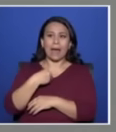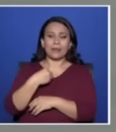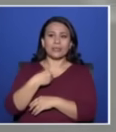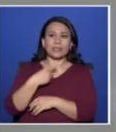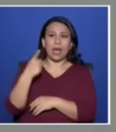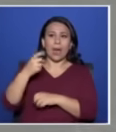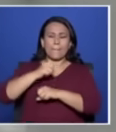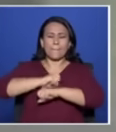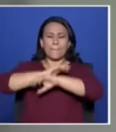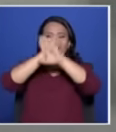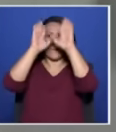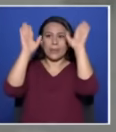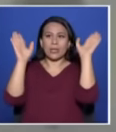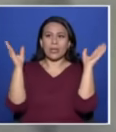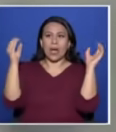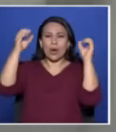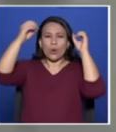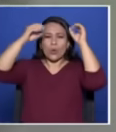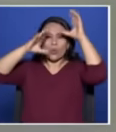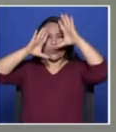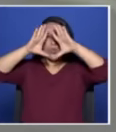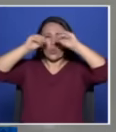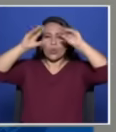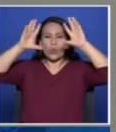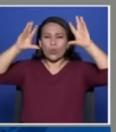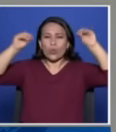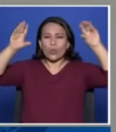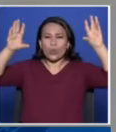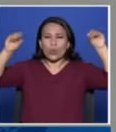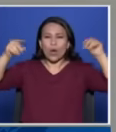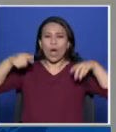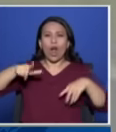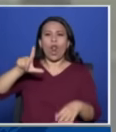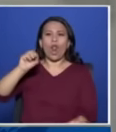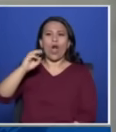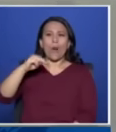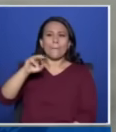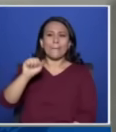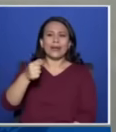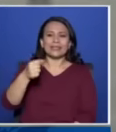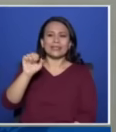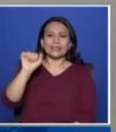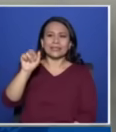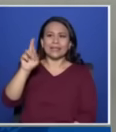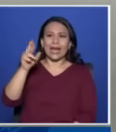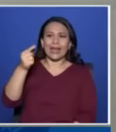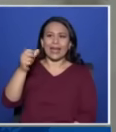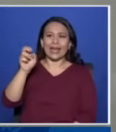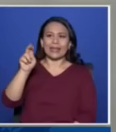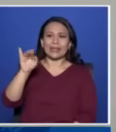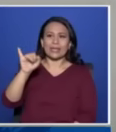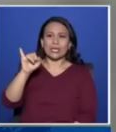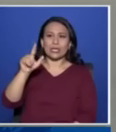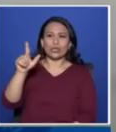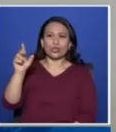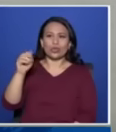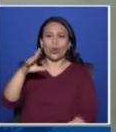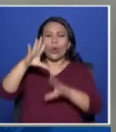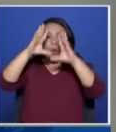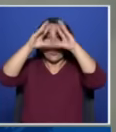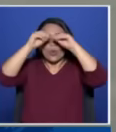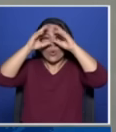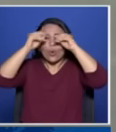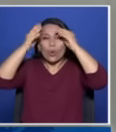que desde la mañana se está registrando una leve neblina a la altura de Lomas de Sargentillo y del Cantón Isidro Ayora. Ahí nos adjuntaron algunas imágenes, sí.